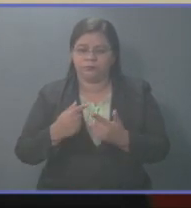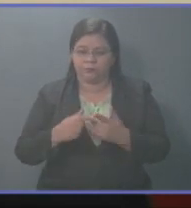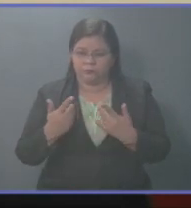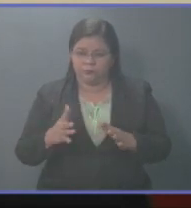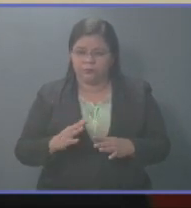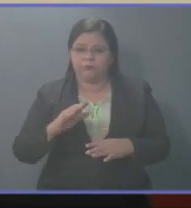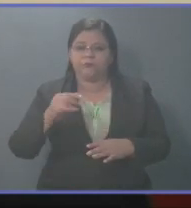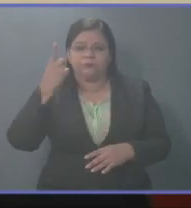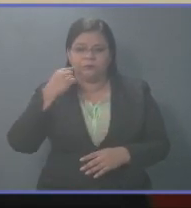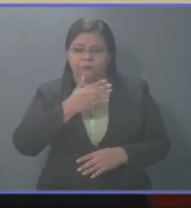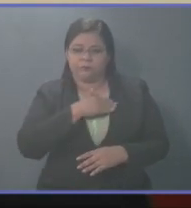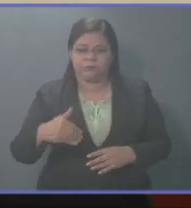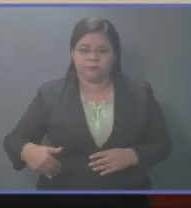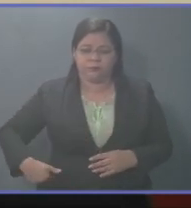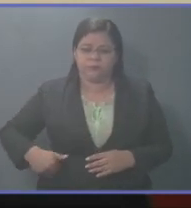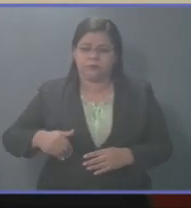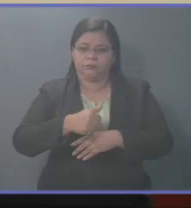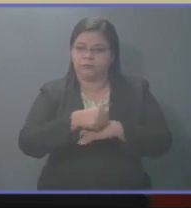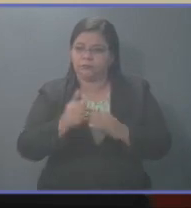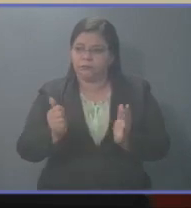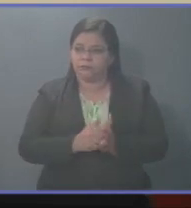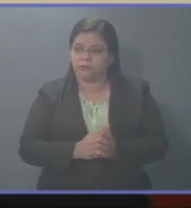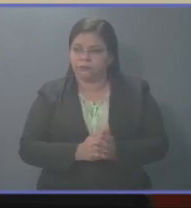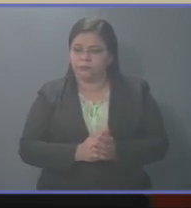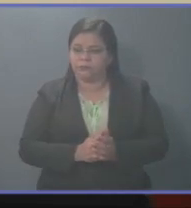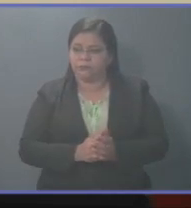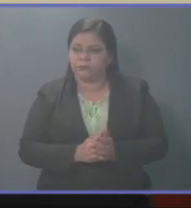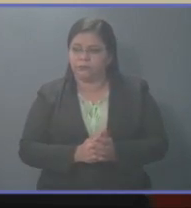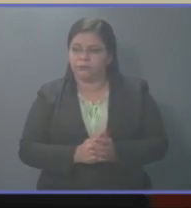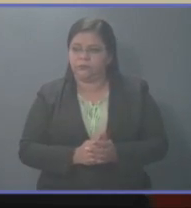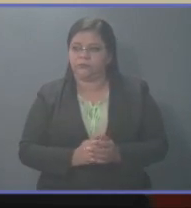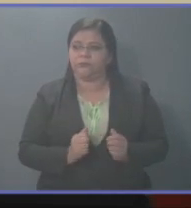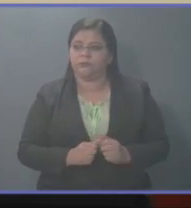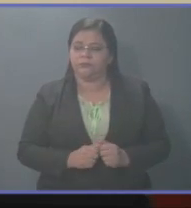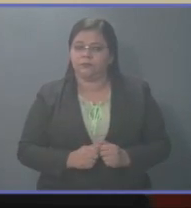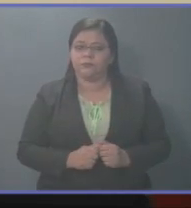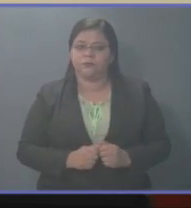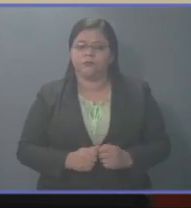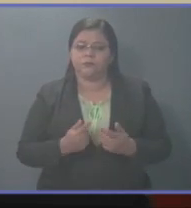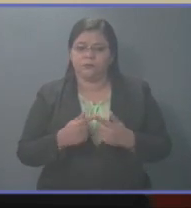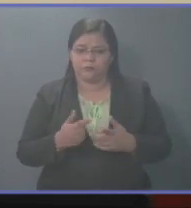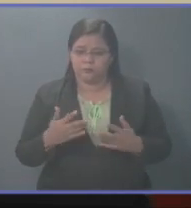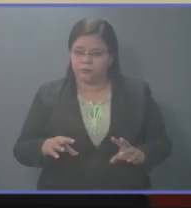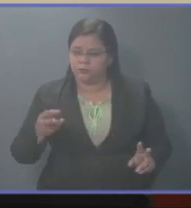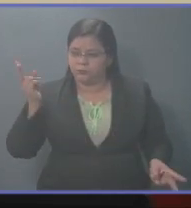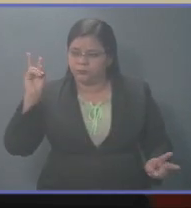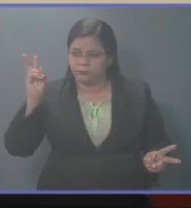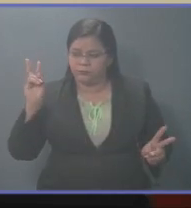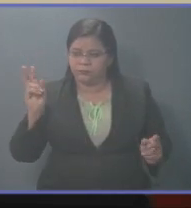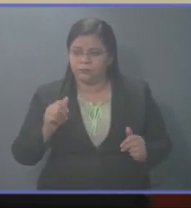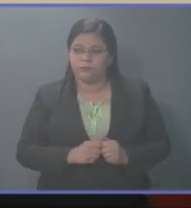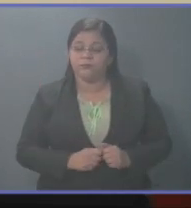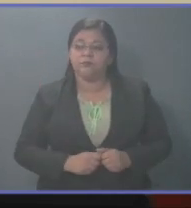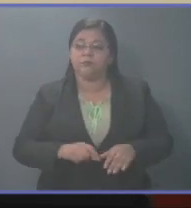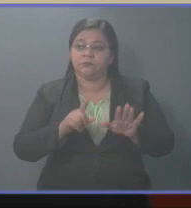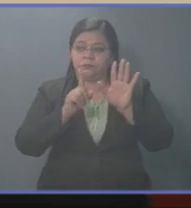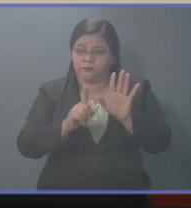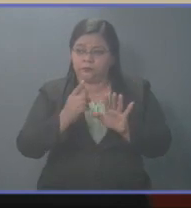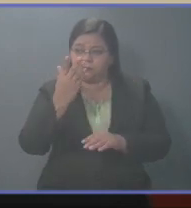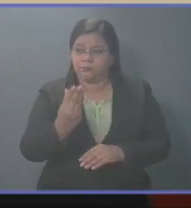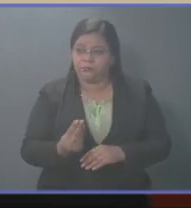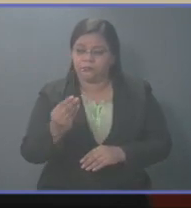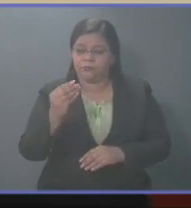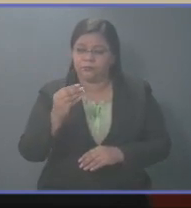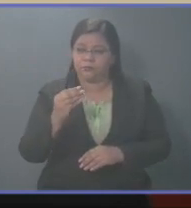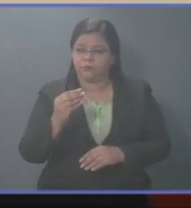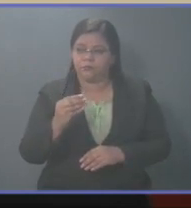para el señor presidente de la Asamblea Legislativa en la ciudad de San Salvador a los 6 días del mes de